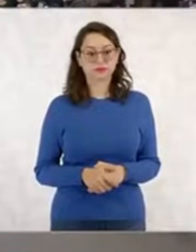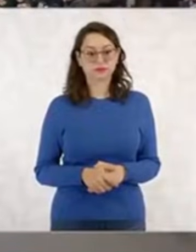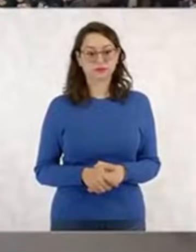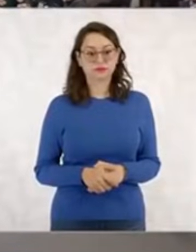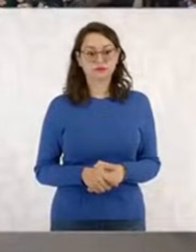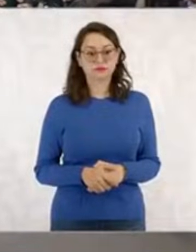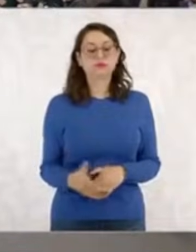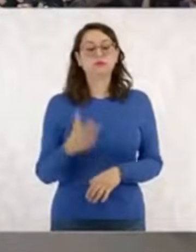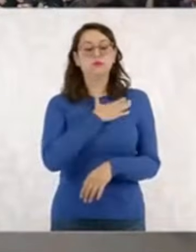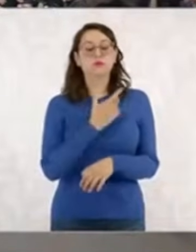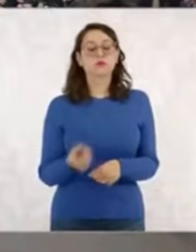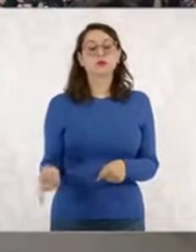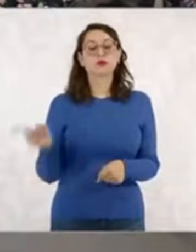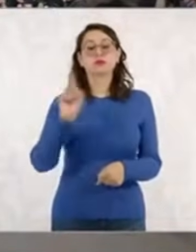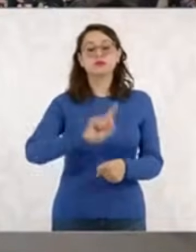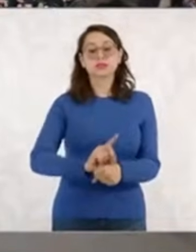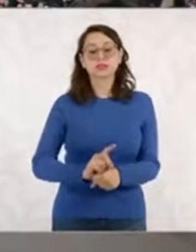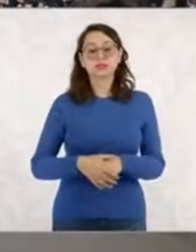Muy buenos días,